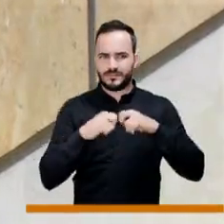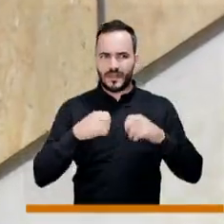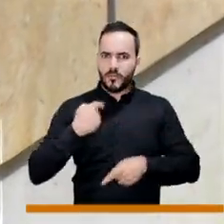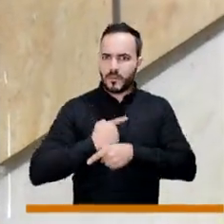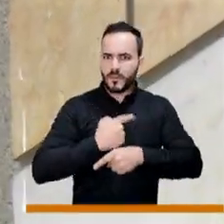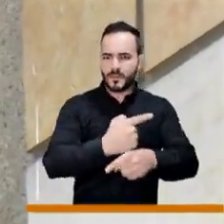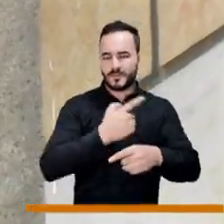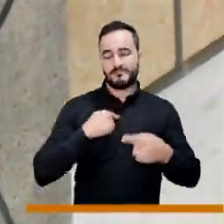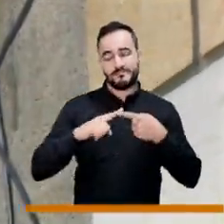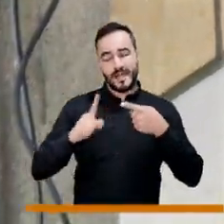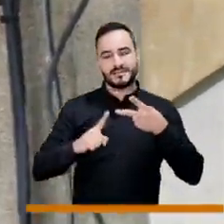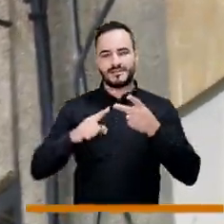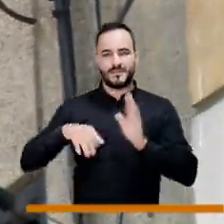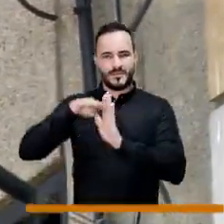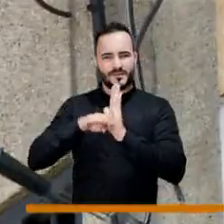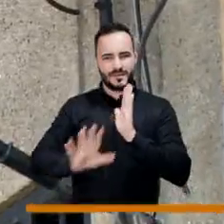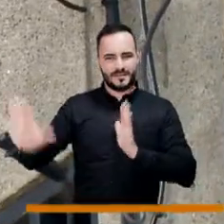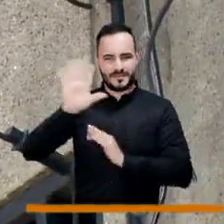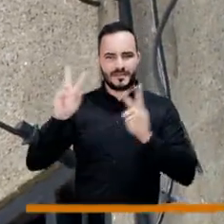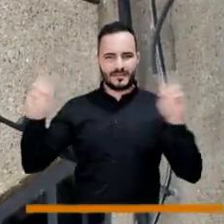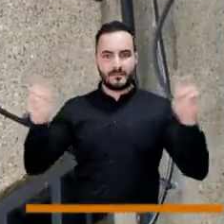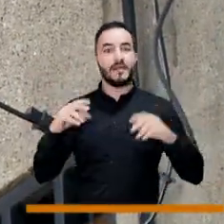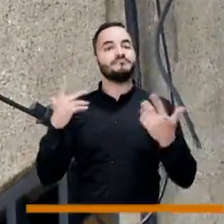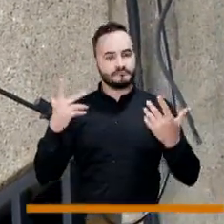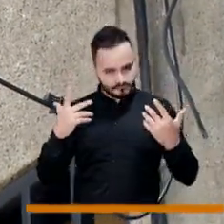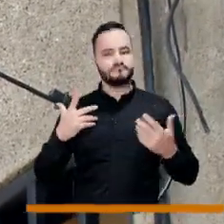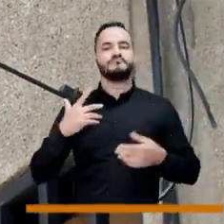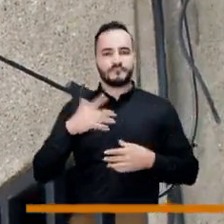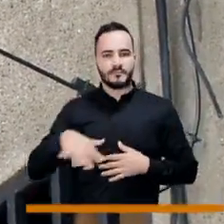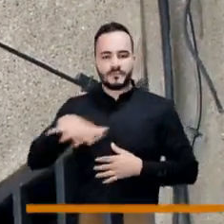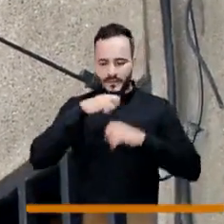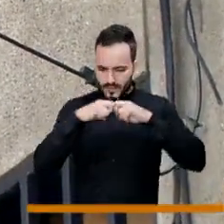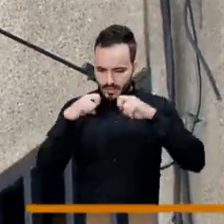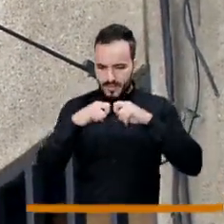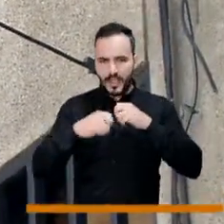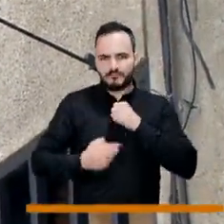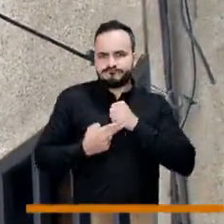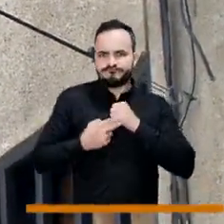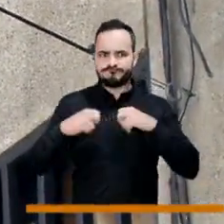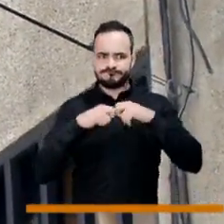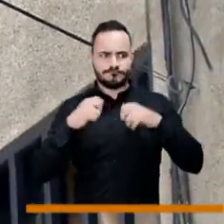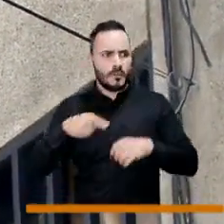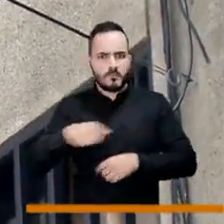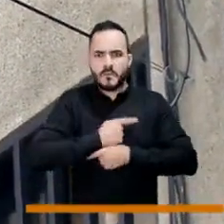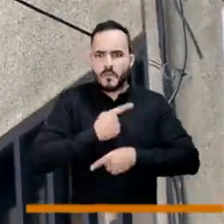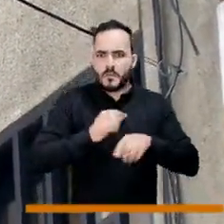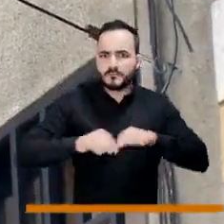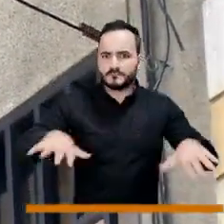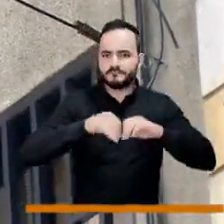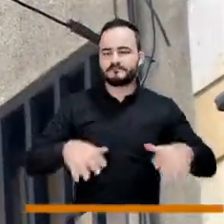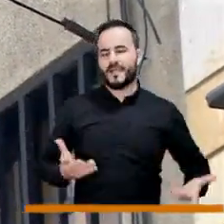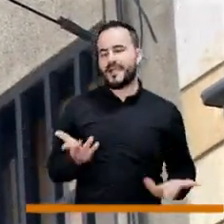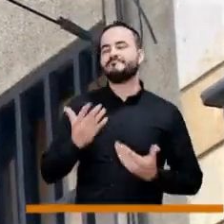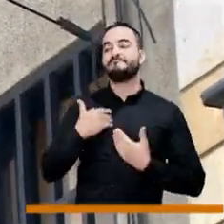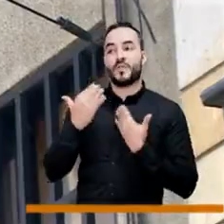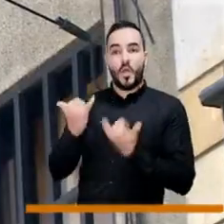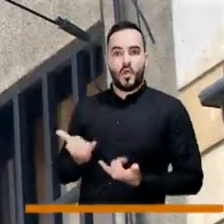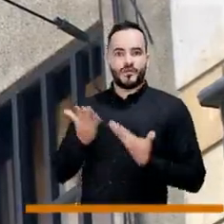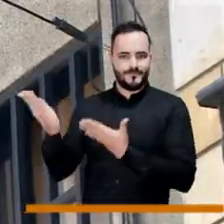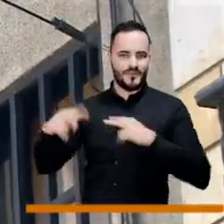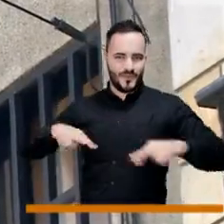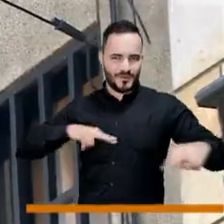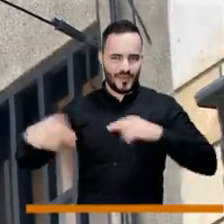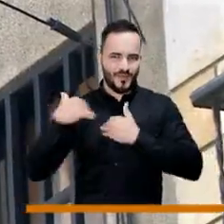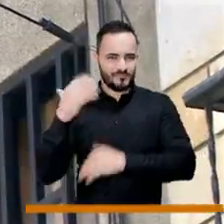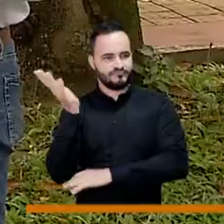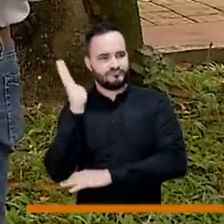la Política Nacional de Eficiencia Energética. Nos encontramos con el coordinador de ponentes y ponente de esta